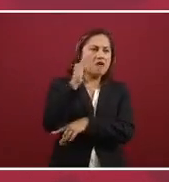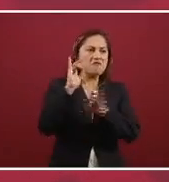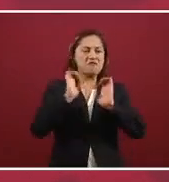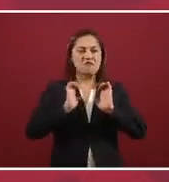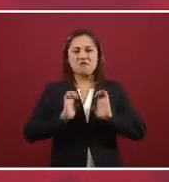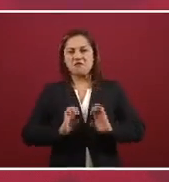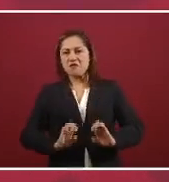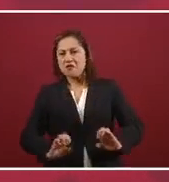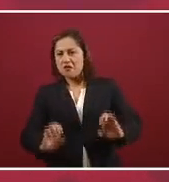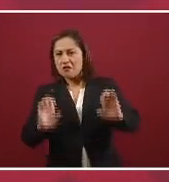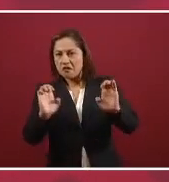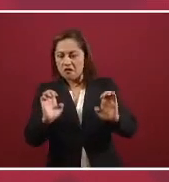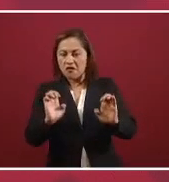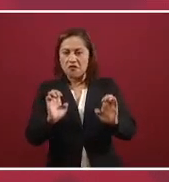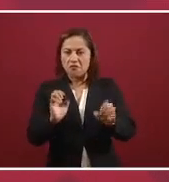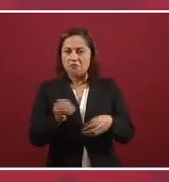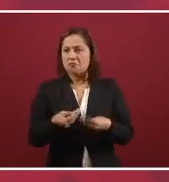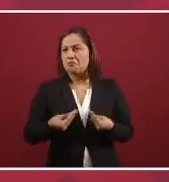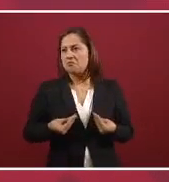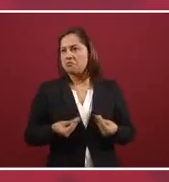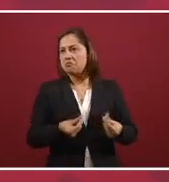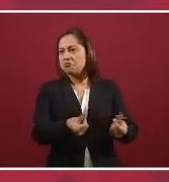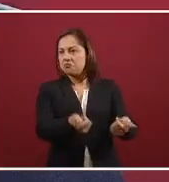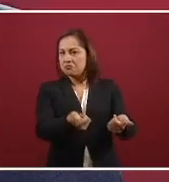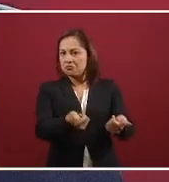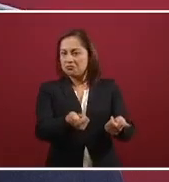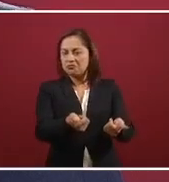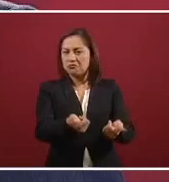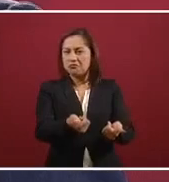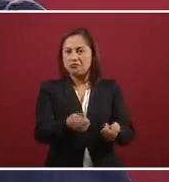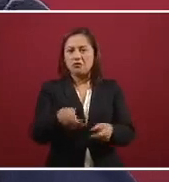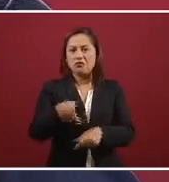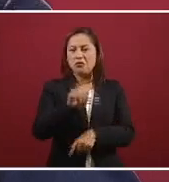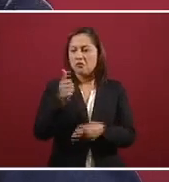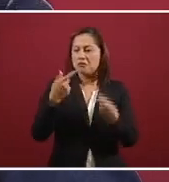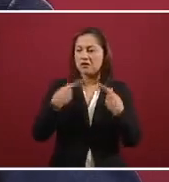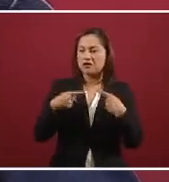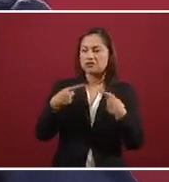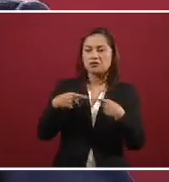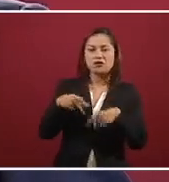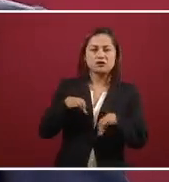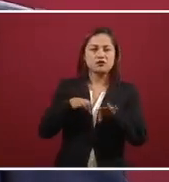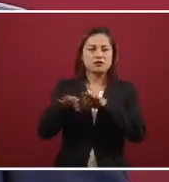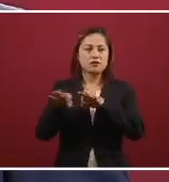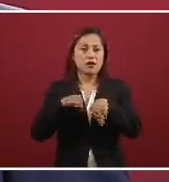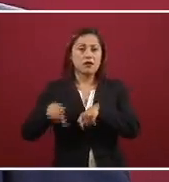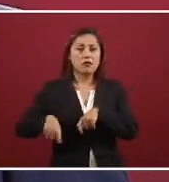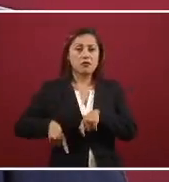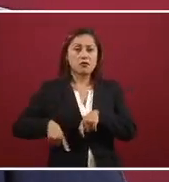en tener aviadores, ya que hablamos de